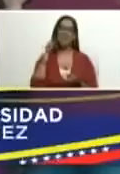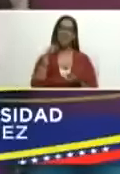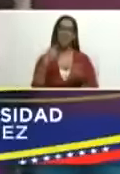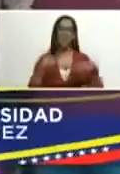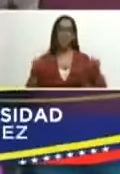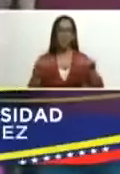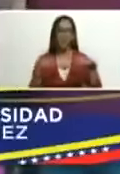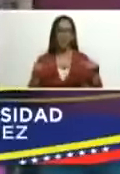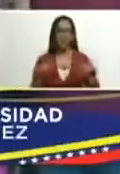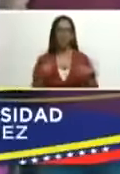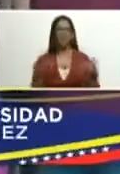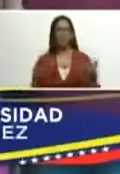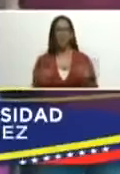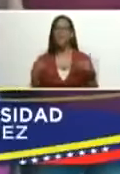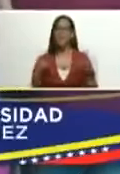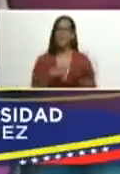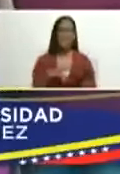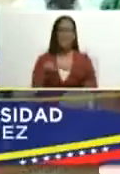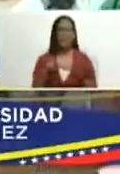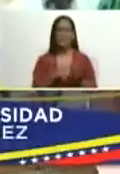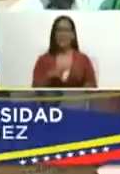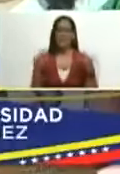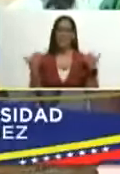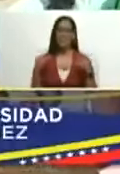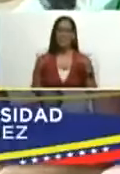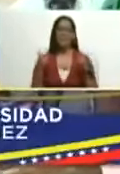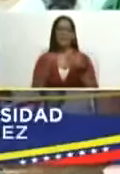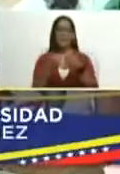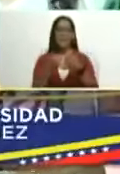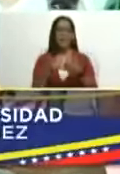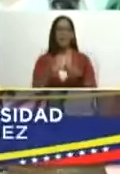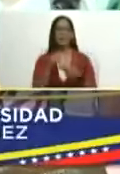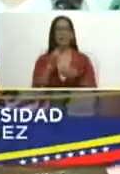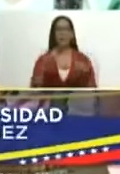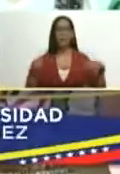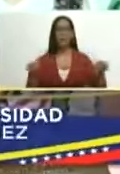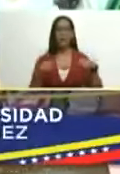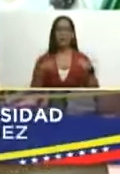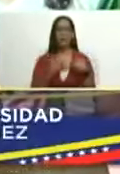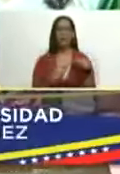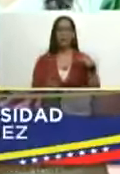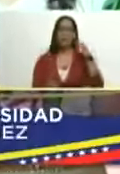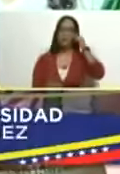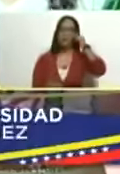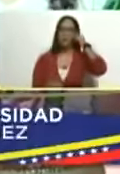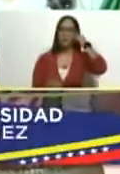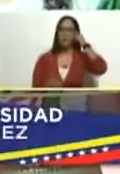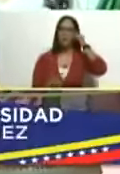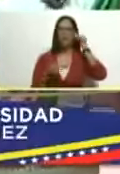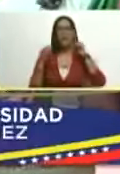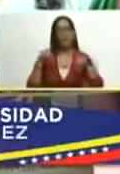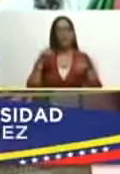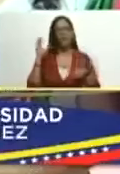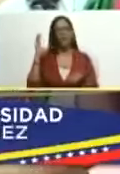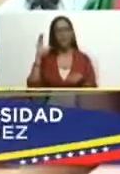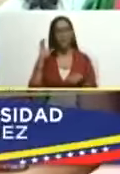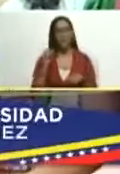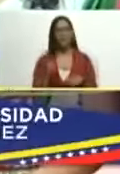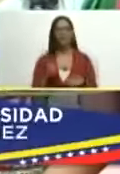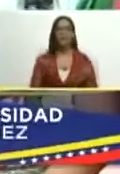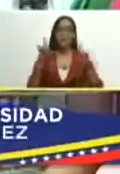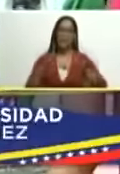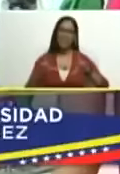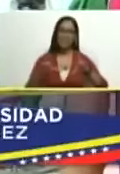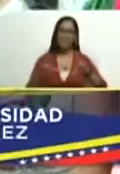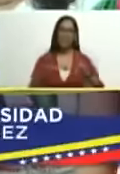recibí miles y miles de mensajes por su cumpleaños, presidente. Usted sabe que este es un estado que le quiere,